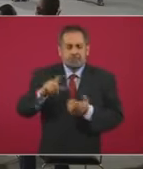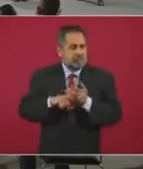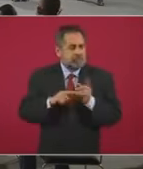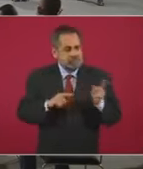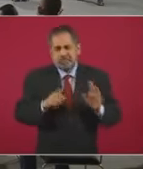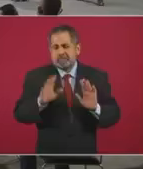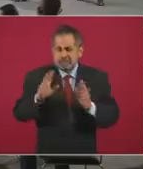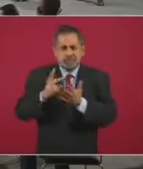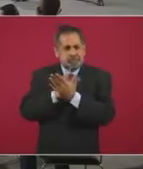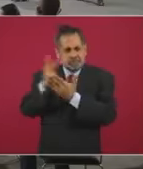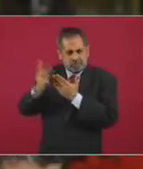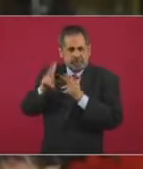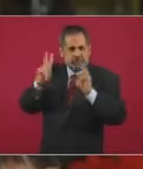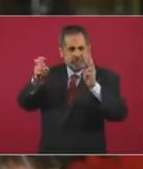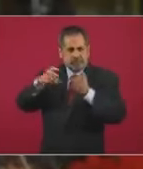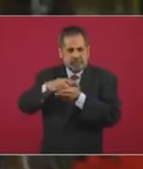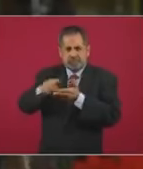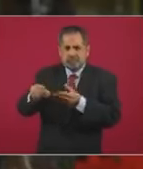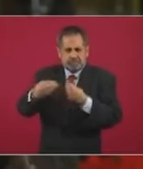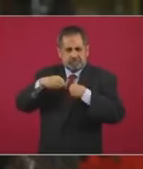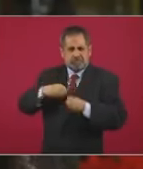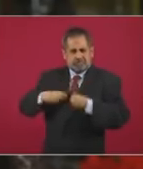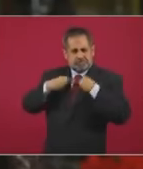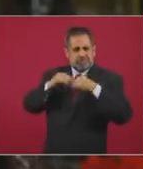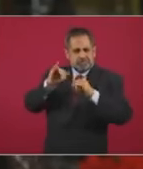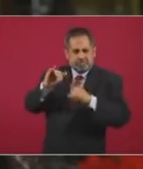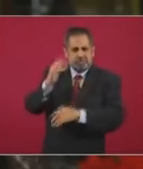de un programa de Sembrando Vida, de